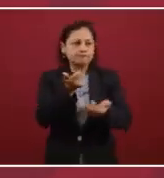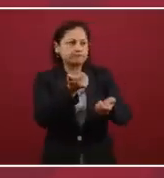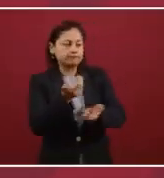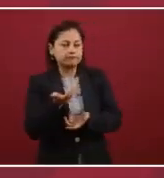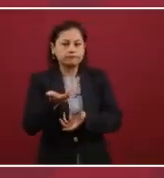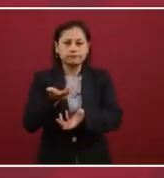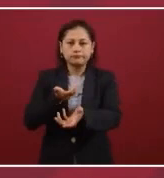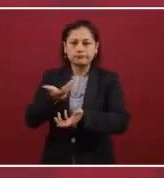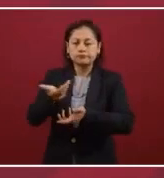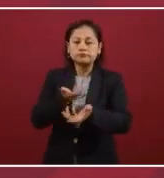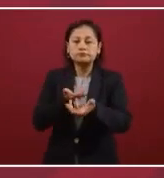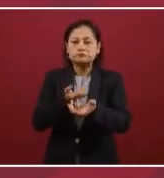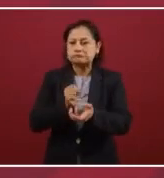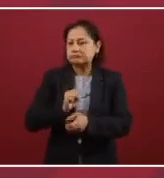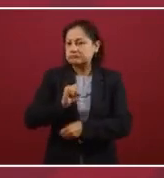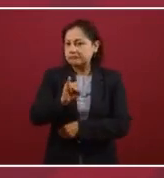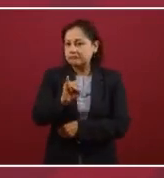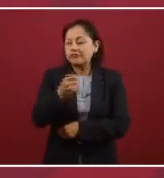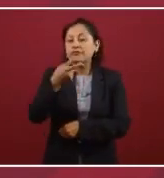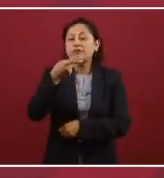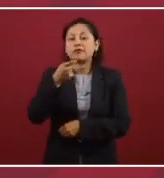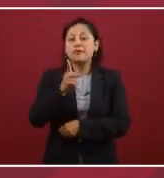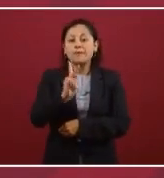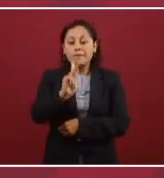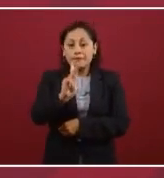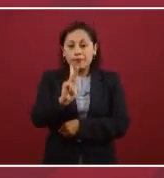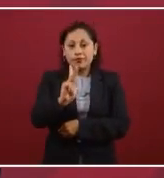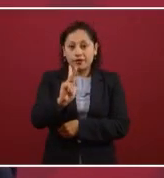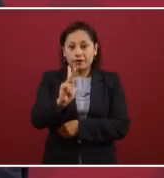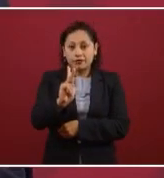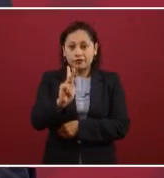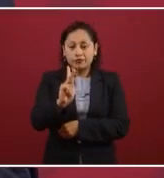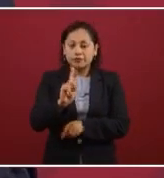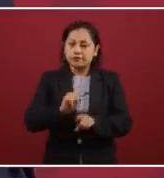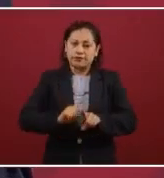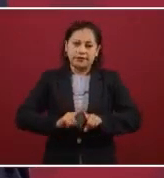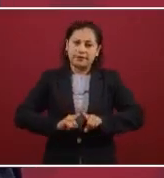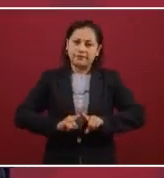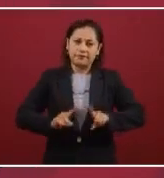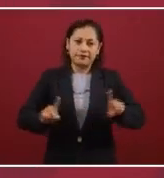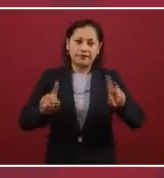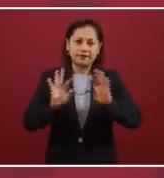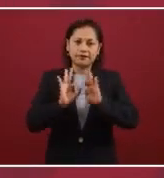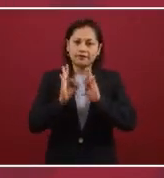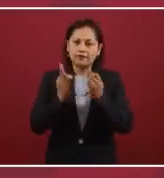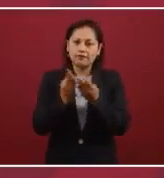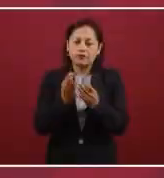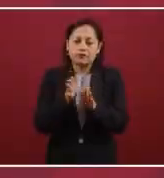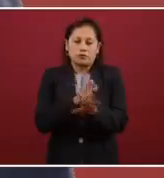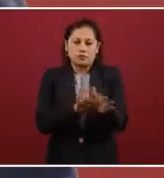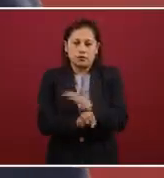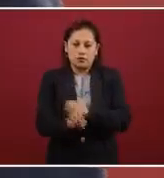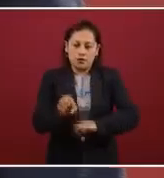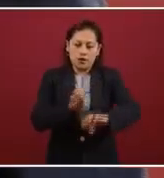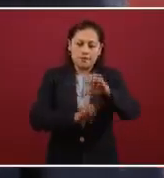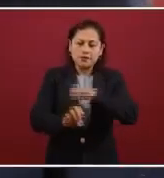proceso para que las empresas privadas, particulares,